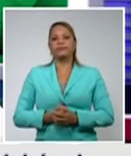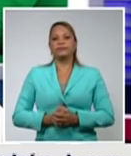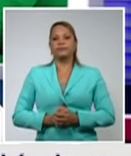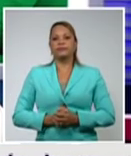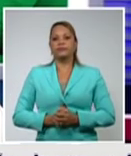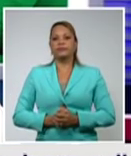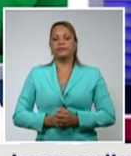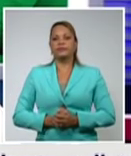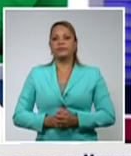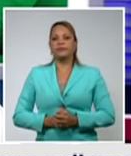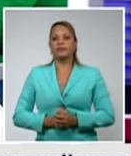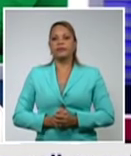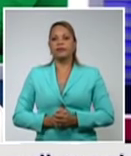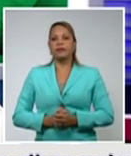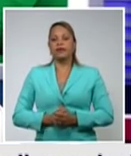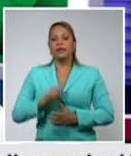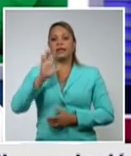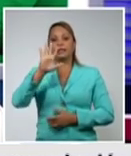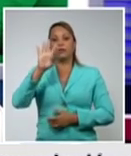El